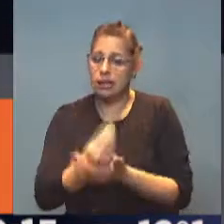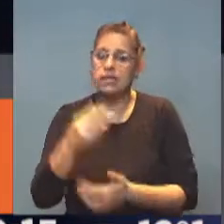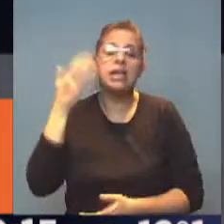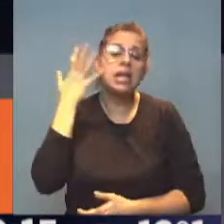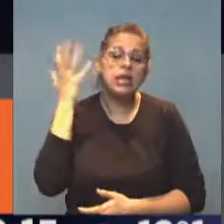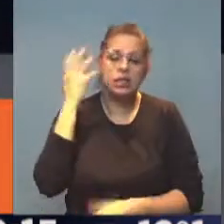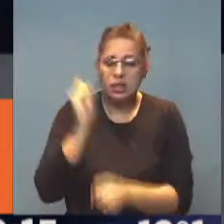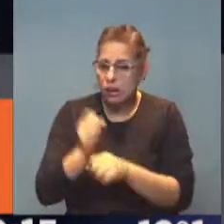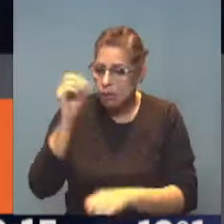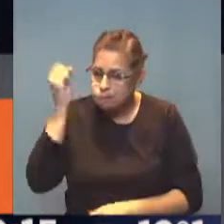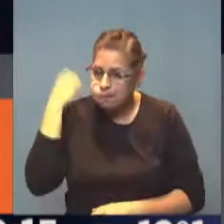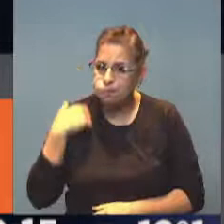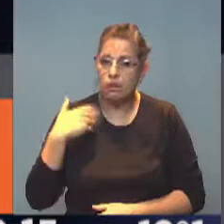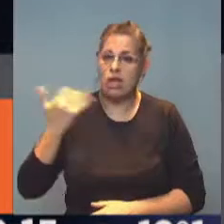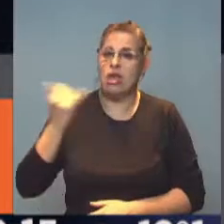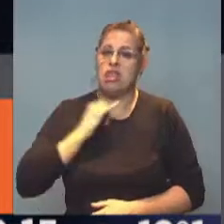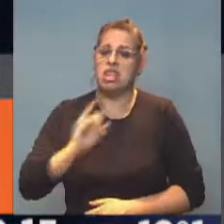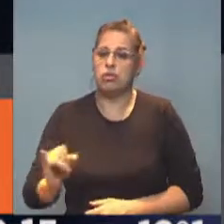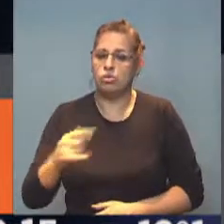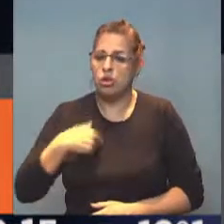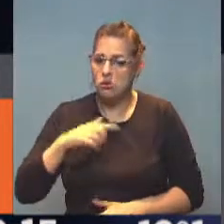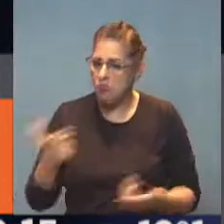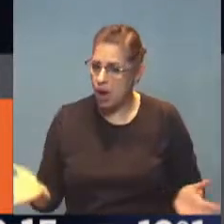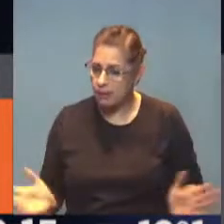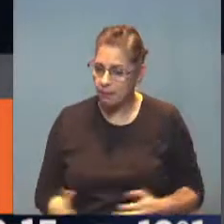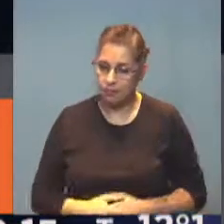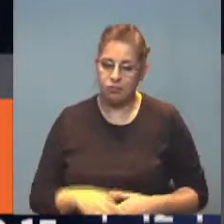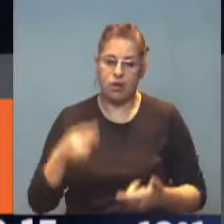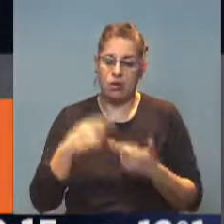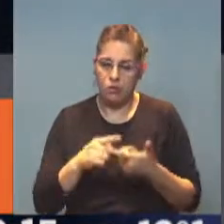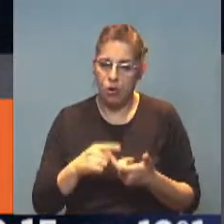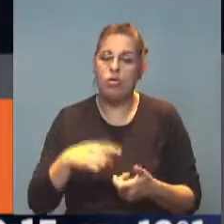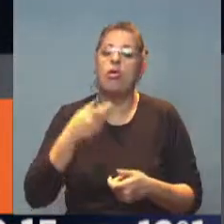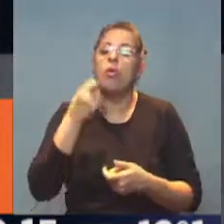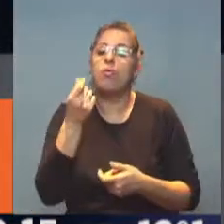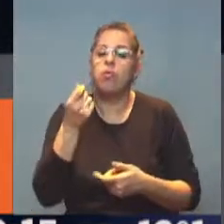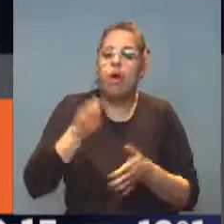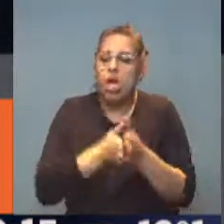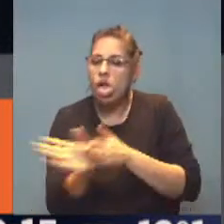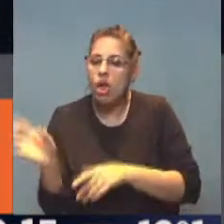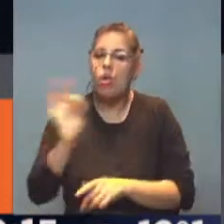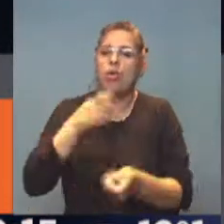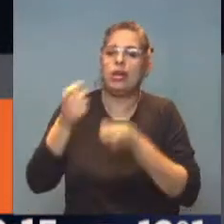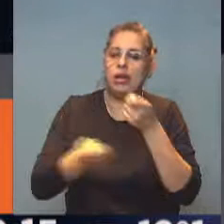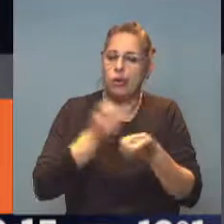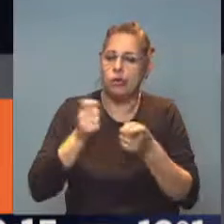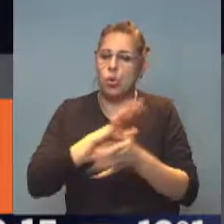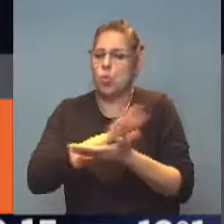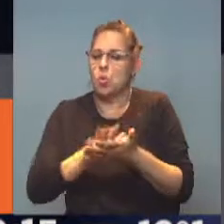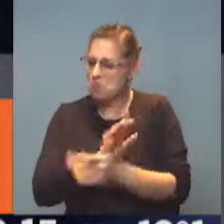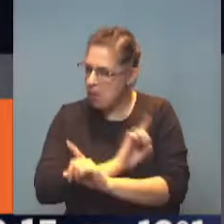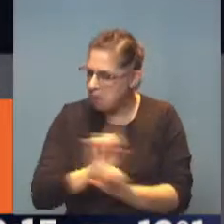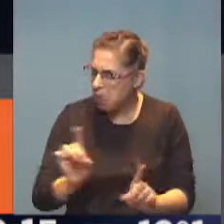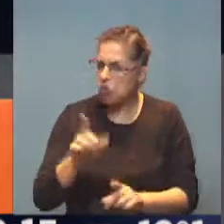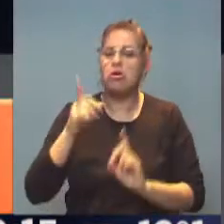no tengo ni una sola denuncia ni por malversación ni por negocios incompatibles pero